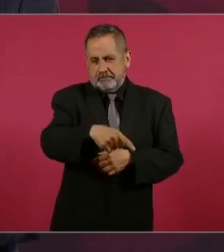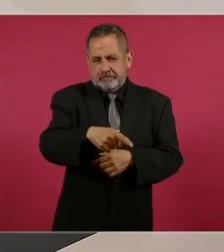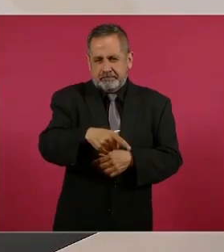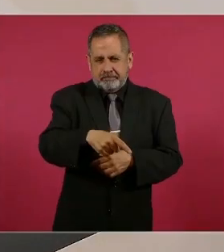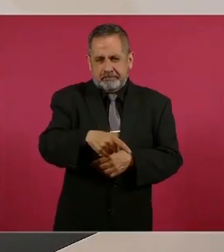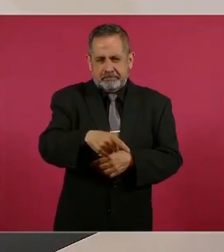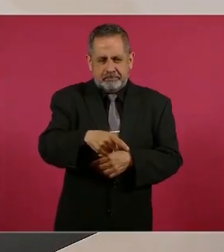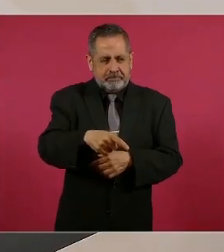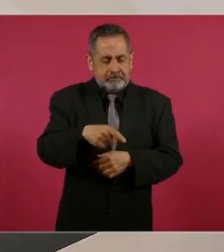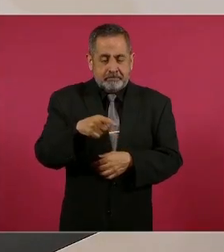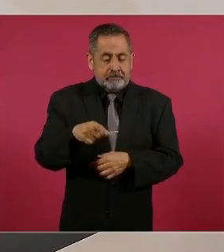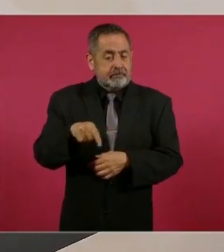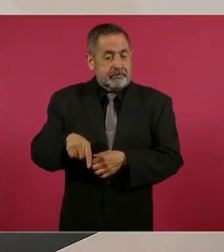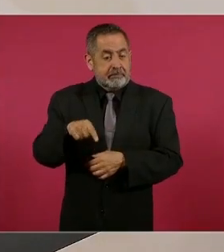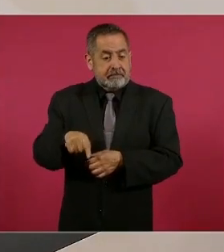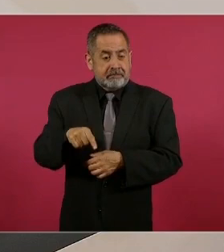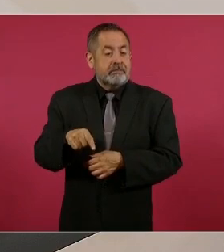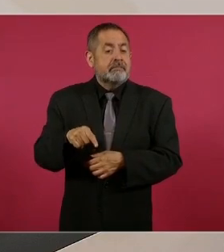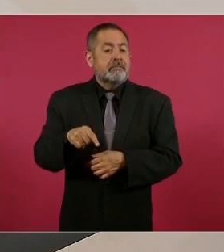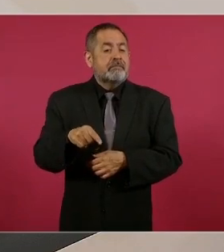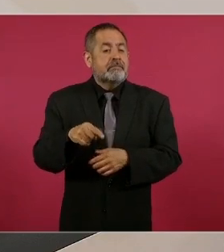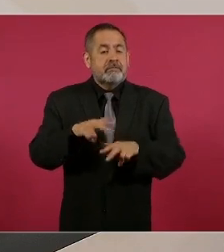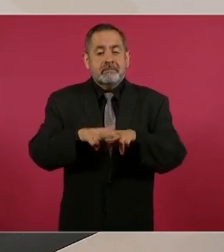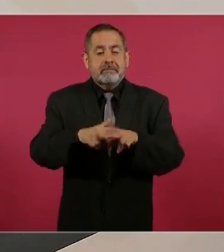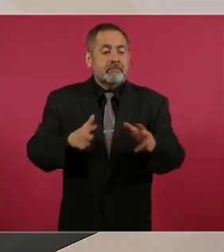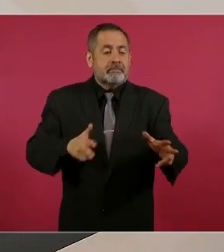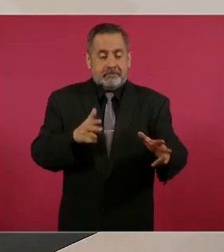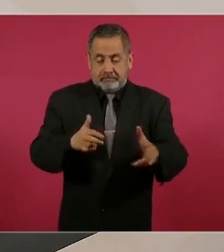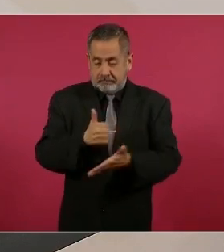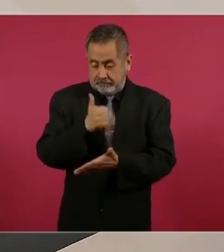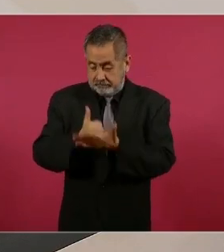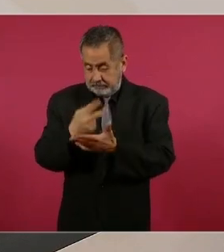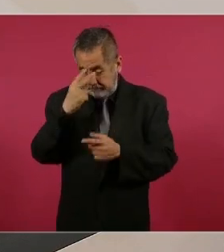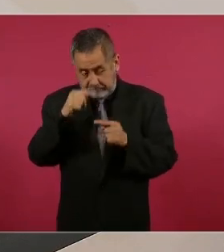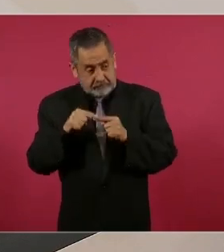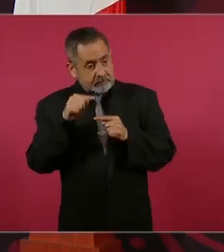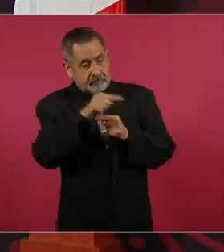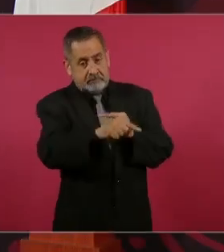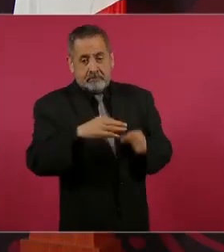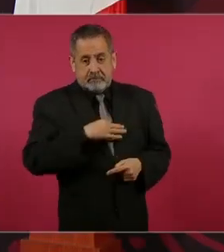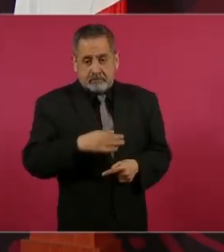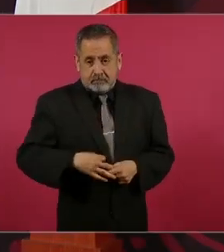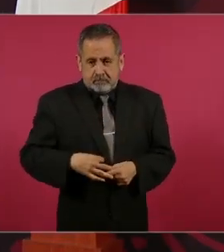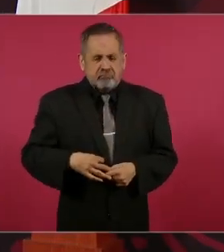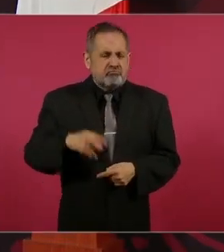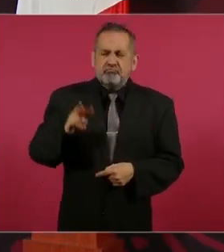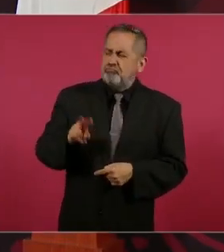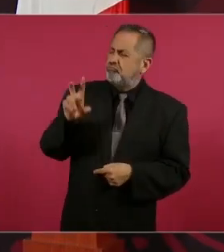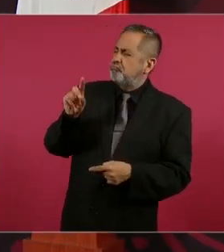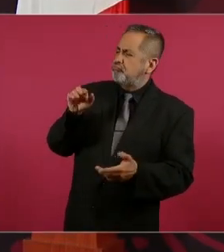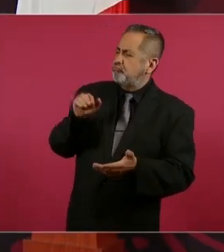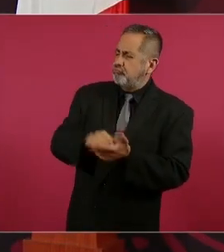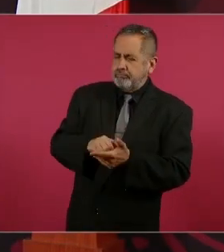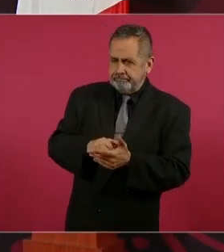Insurgentes de Toluca a la Ciudad de México lo estimaron en 30 mil y nos va a costar 95 mil.